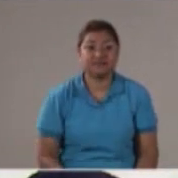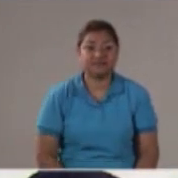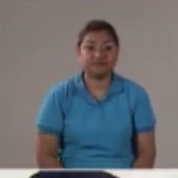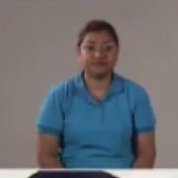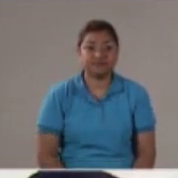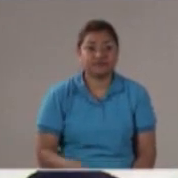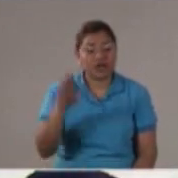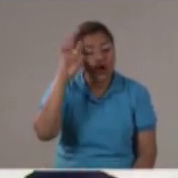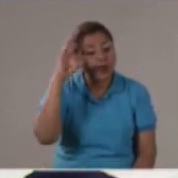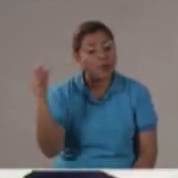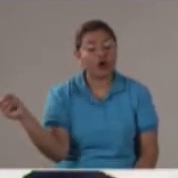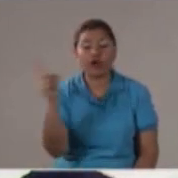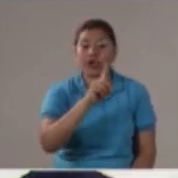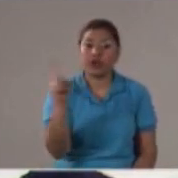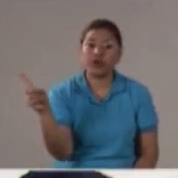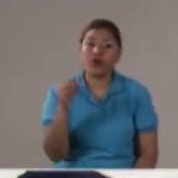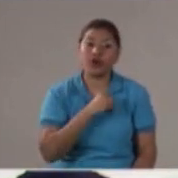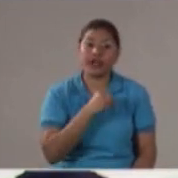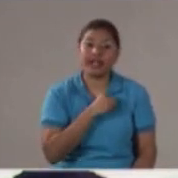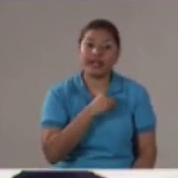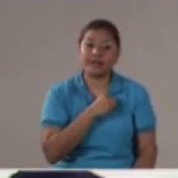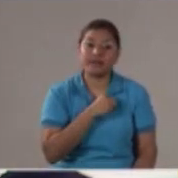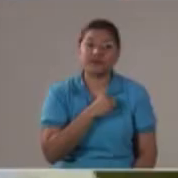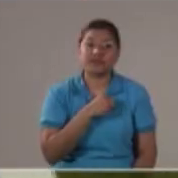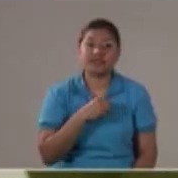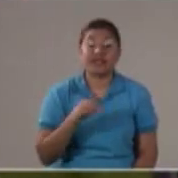Porque no creemos que sea una maldición.